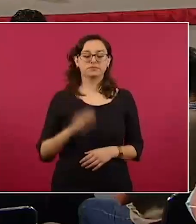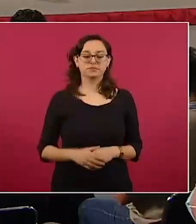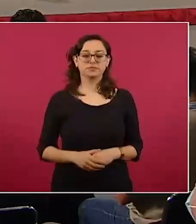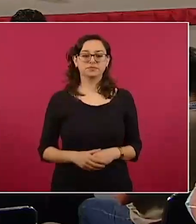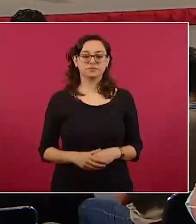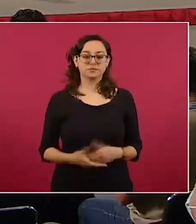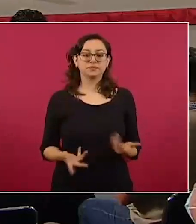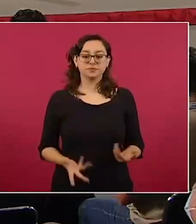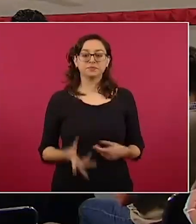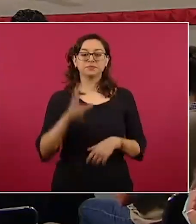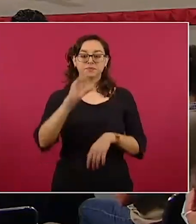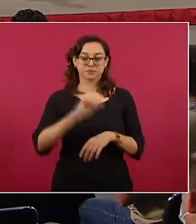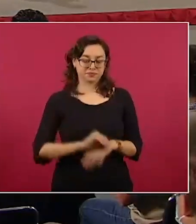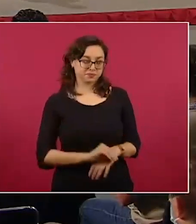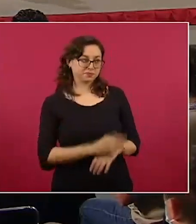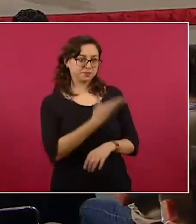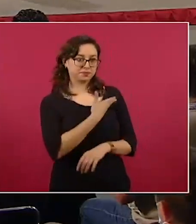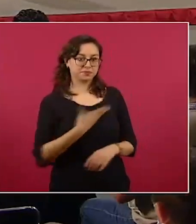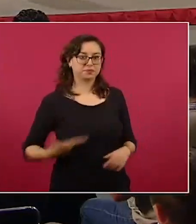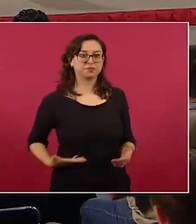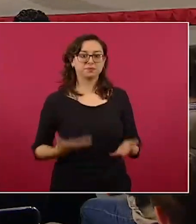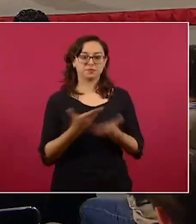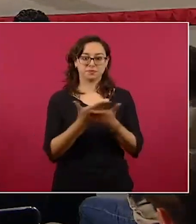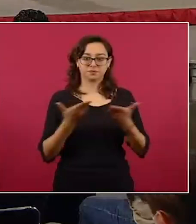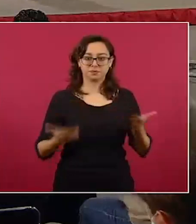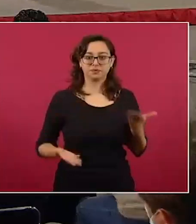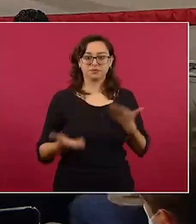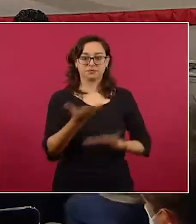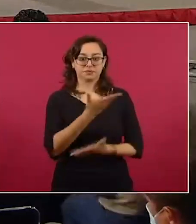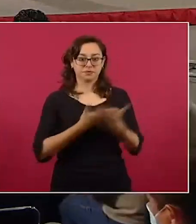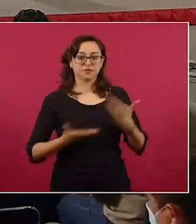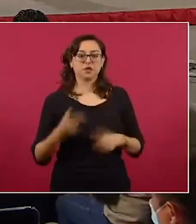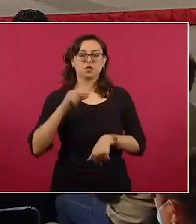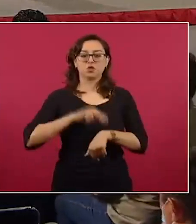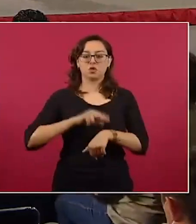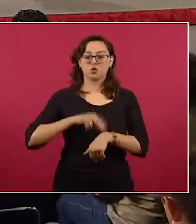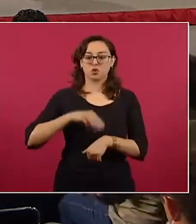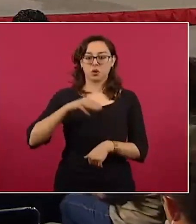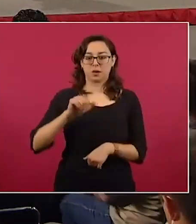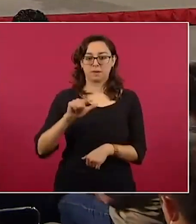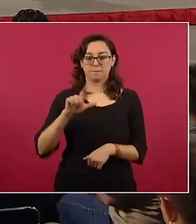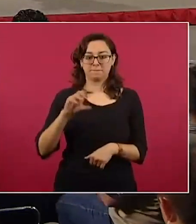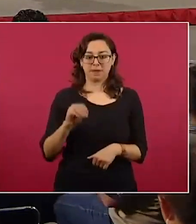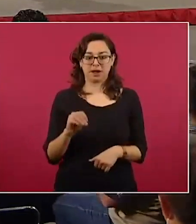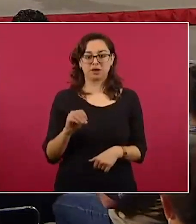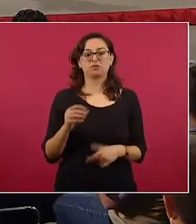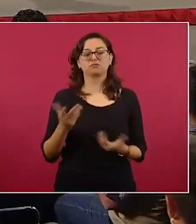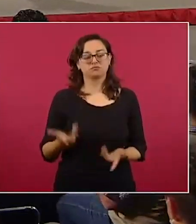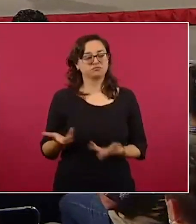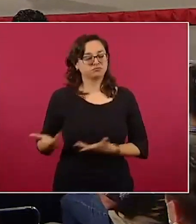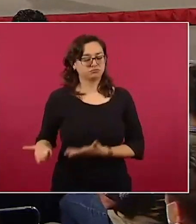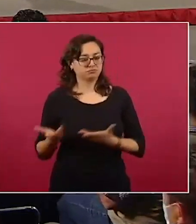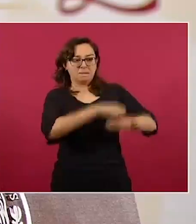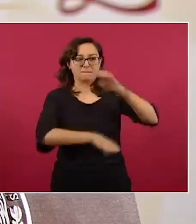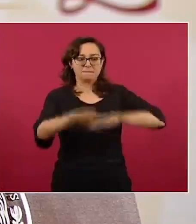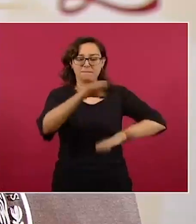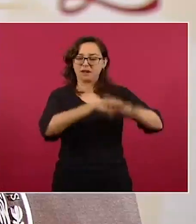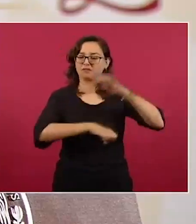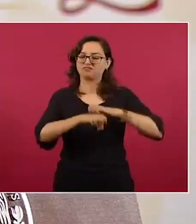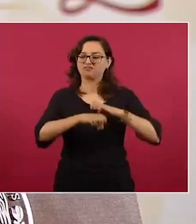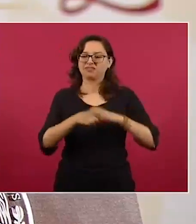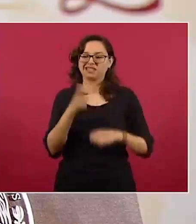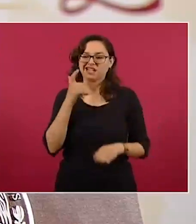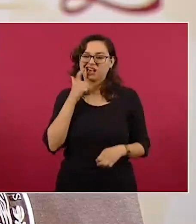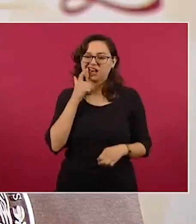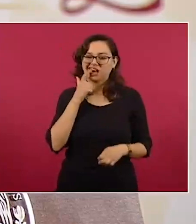De hecho, pues sabemos que México pues ha hecho diferentes acciones de cara a combatir el